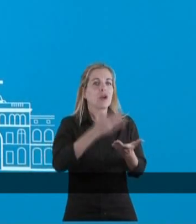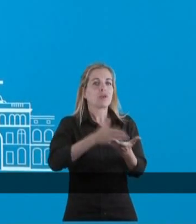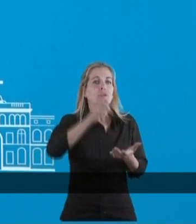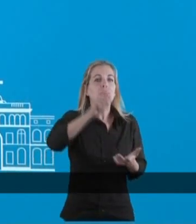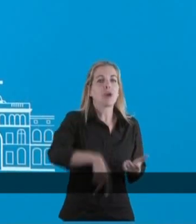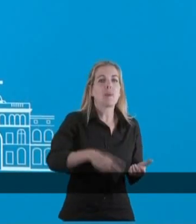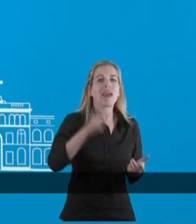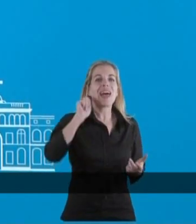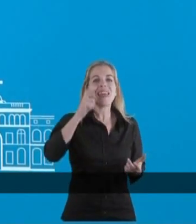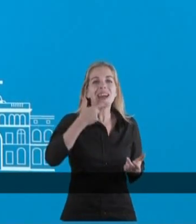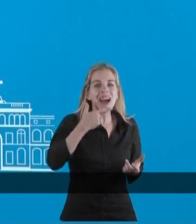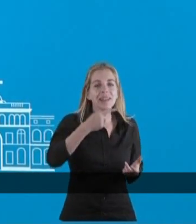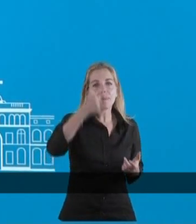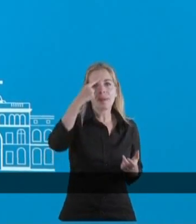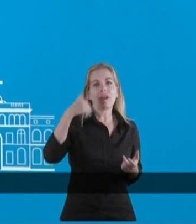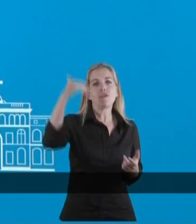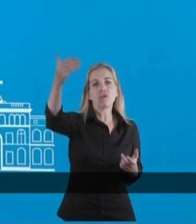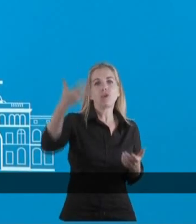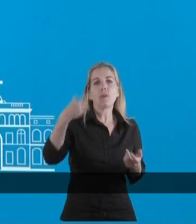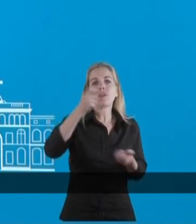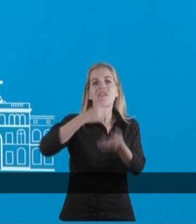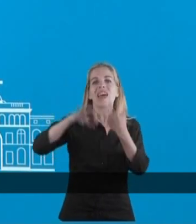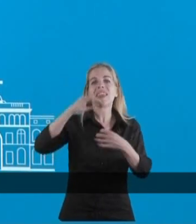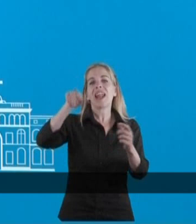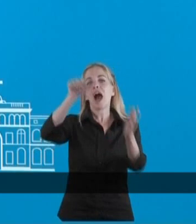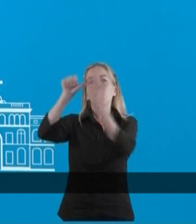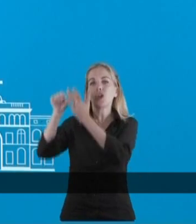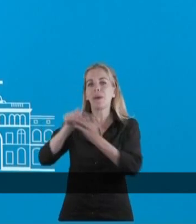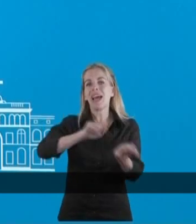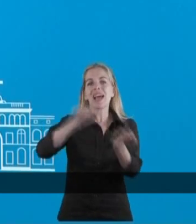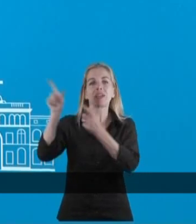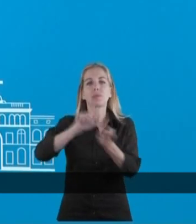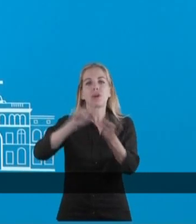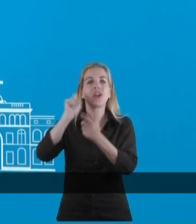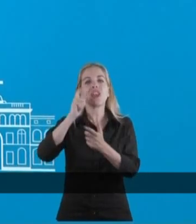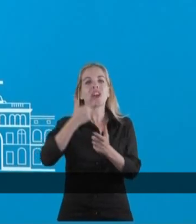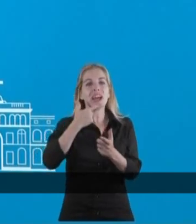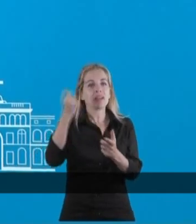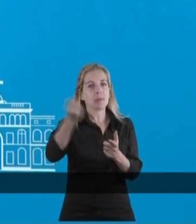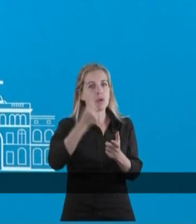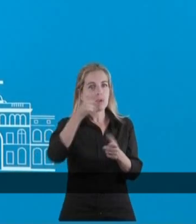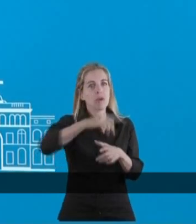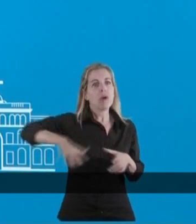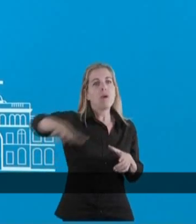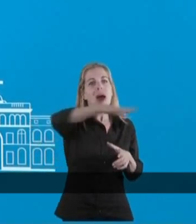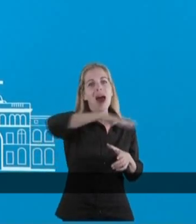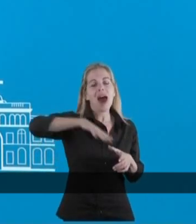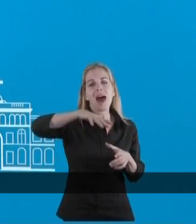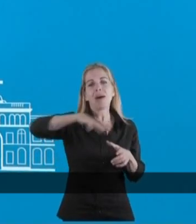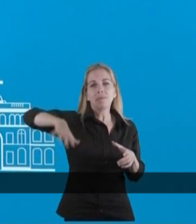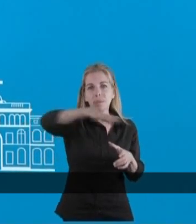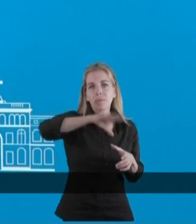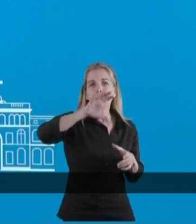más adelante ser también exportadores. Gas, que es una energía fundamental de transición en una de las reservas más grandes del mundo, como es la que